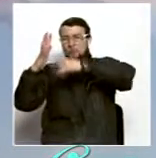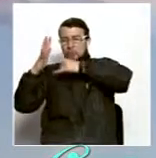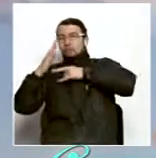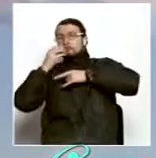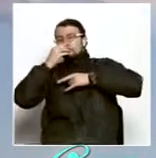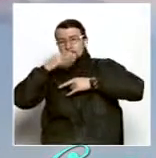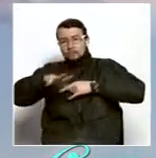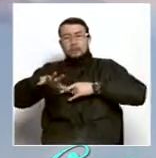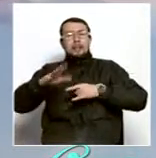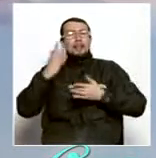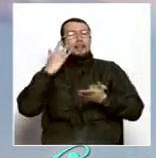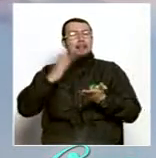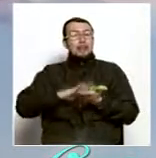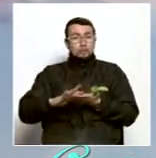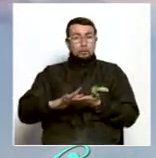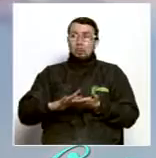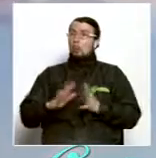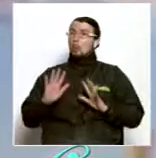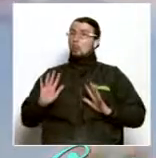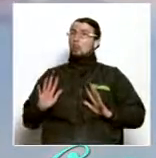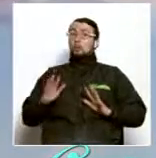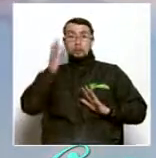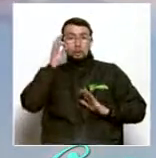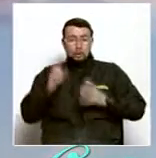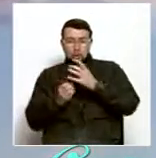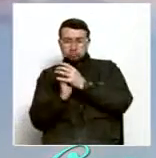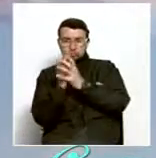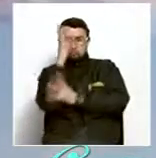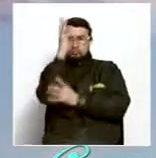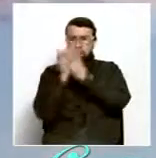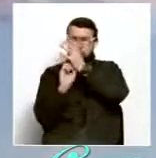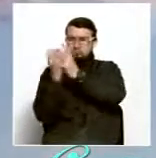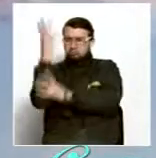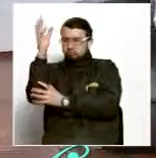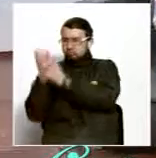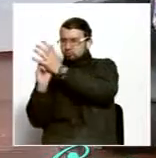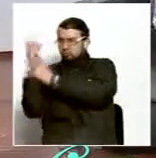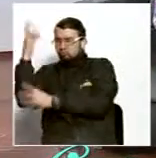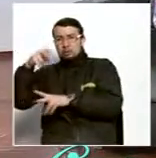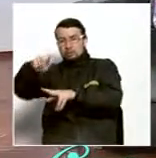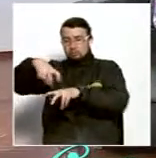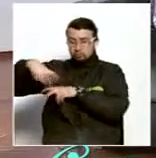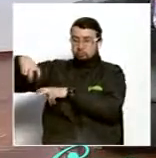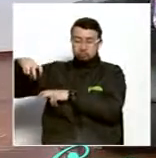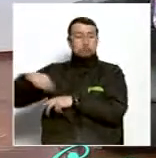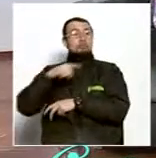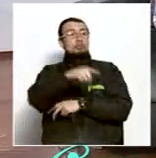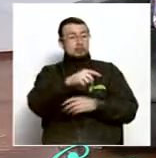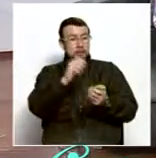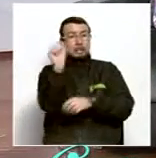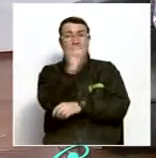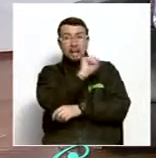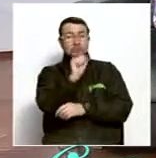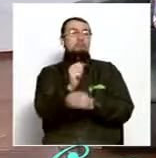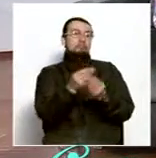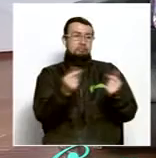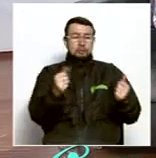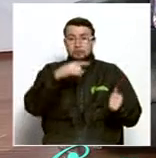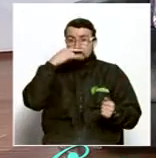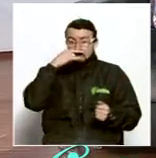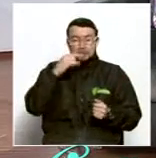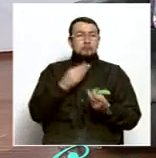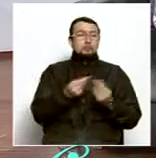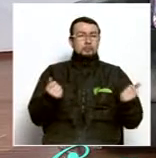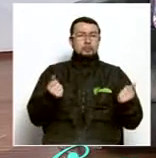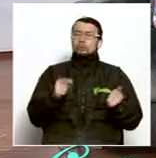podríamos enfrentarnos a esa superpoblación que tenemos ahora de vehículos. Óscar. Usted habla del tema de la protección